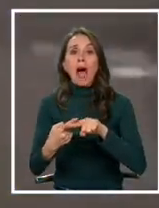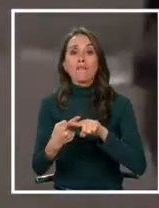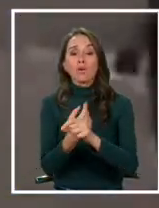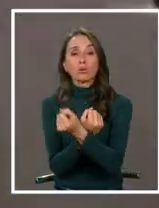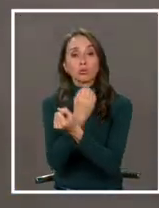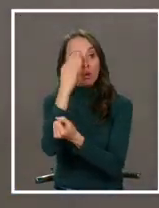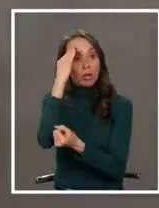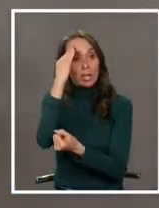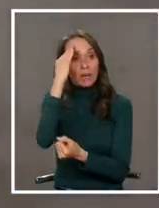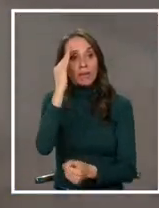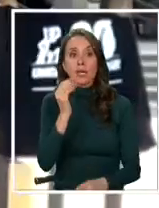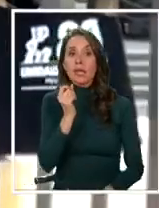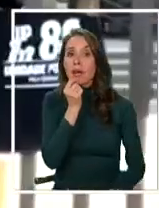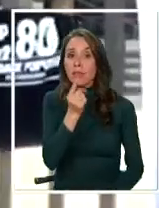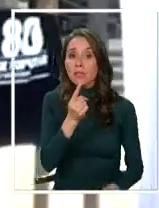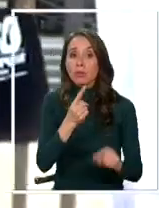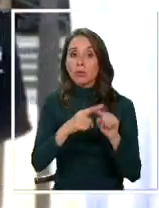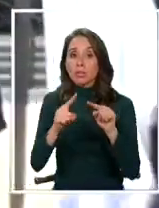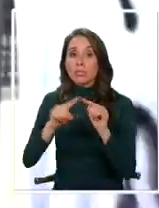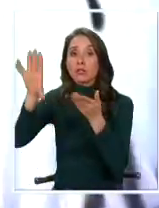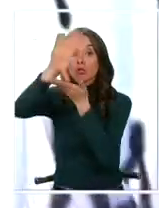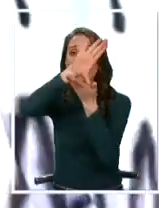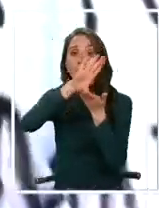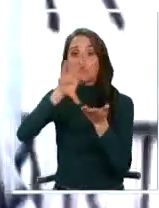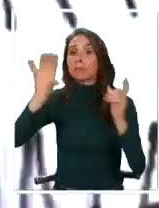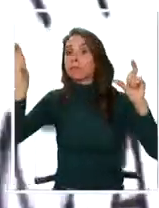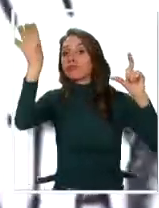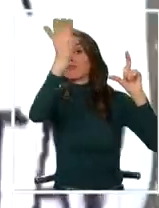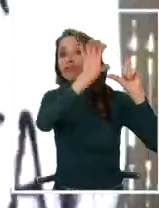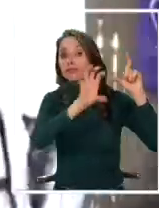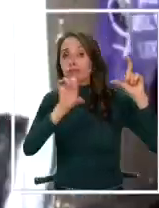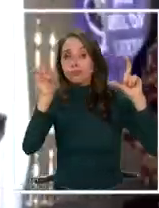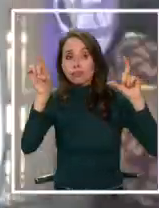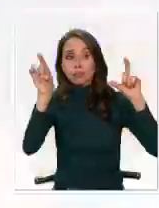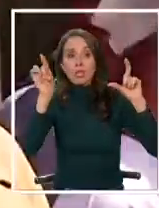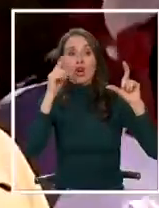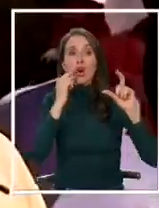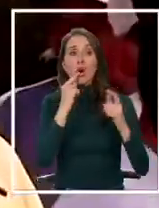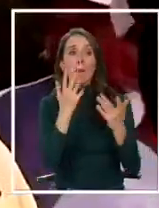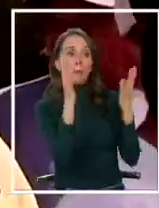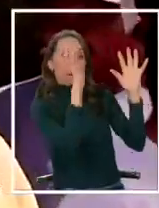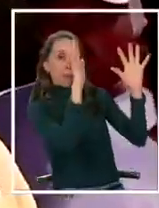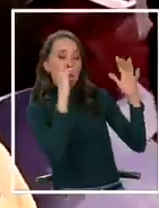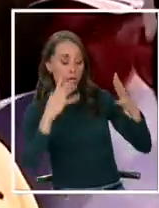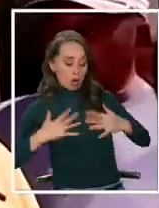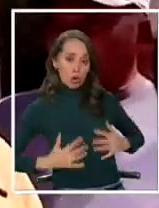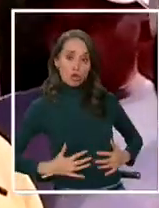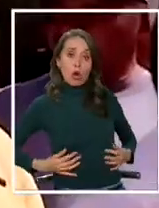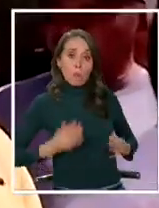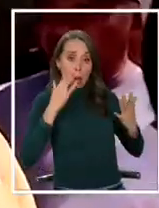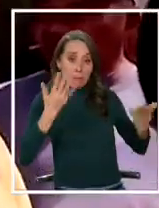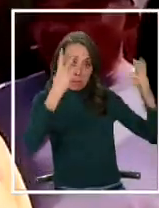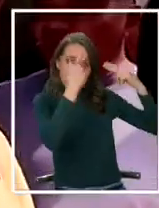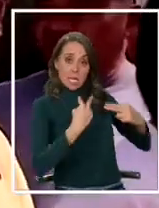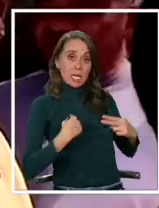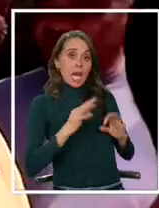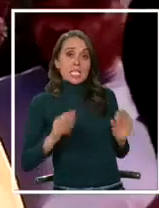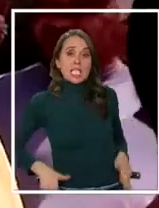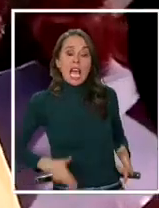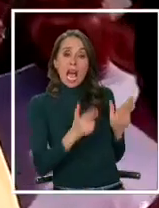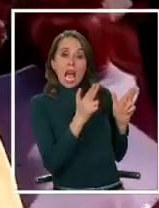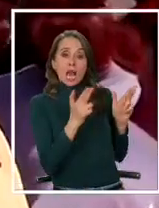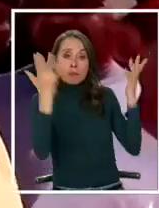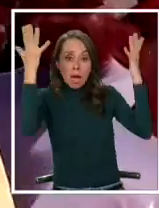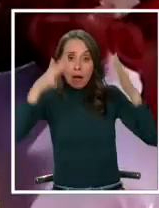uniformados que se denuncia en distintos rincones del país mostró sus manos mostró su ropa para demostrar que no tenía armas